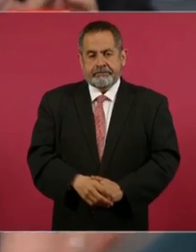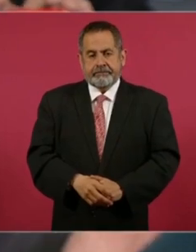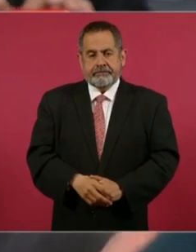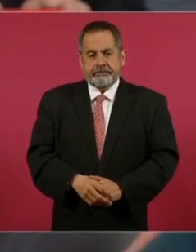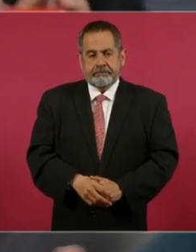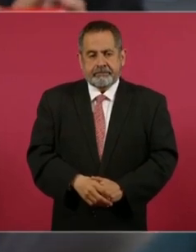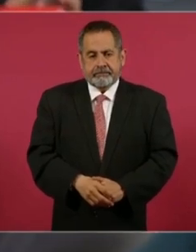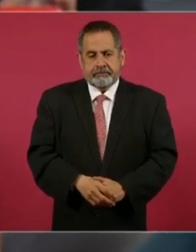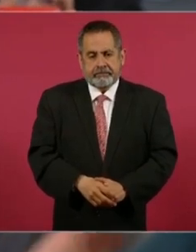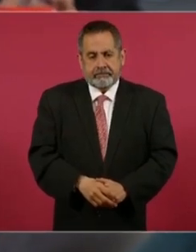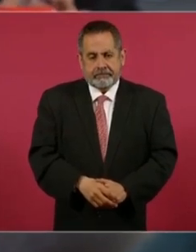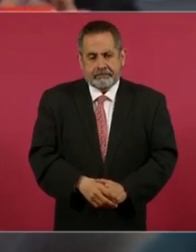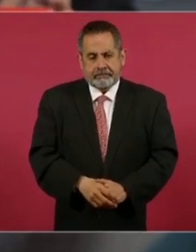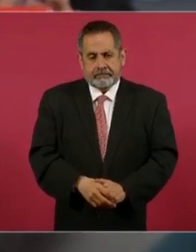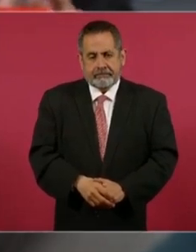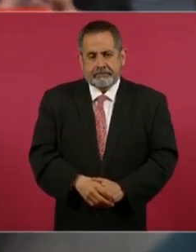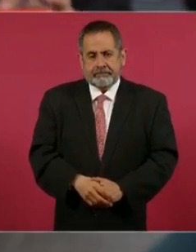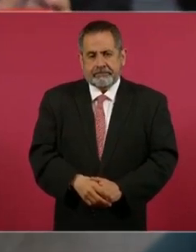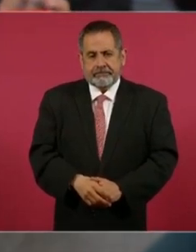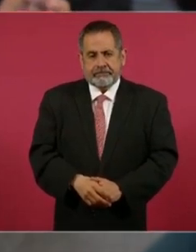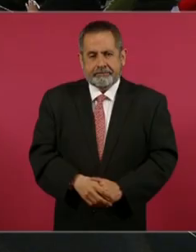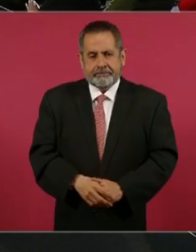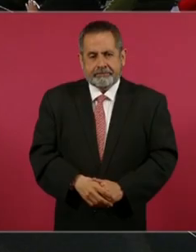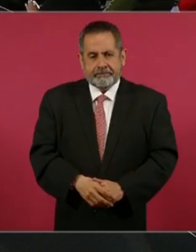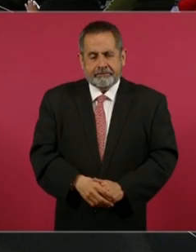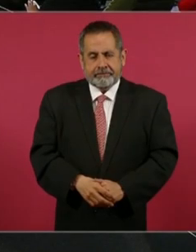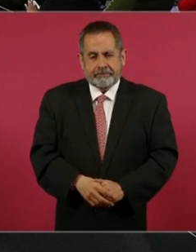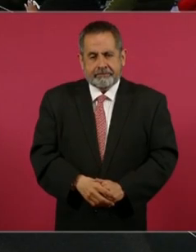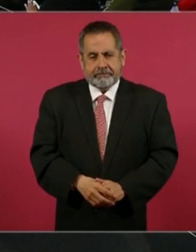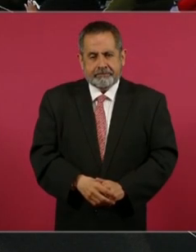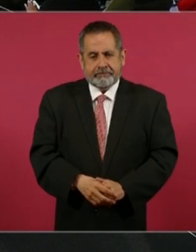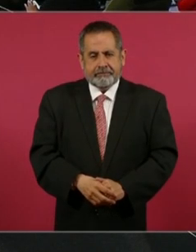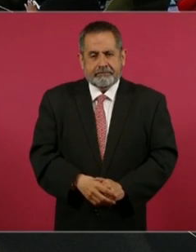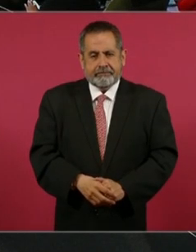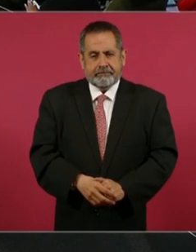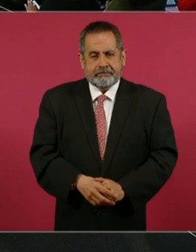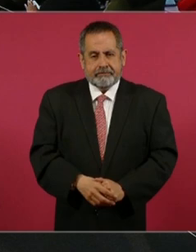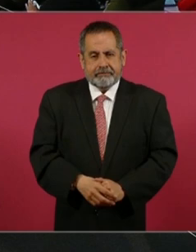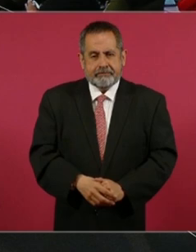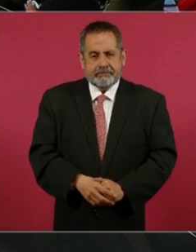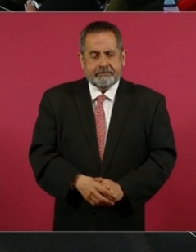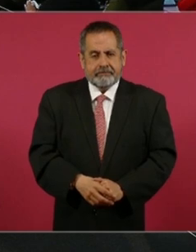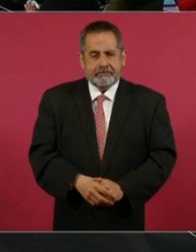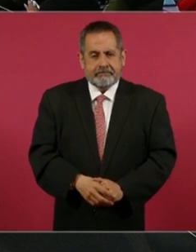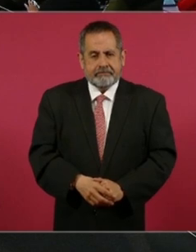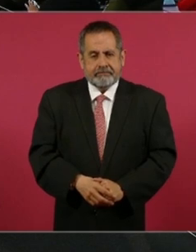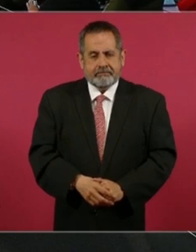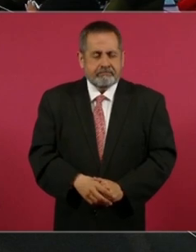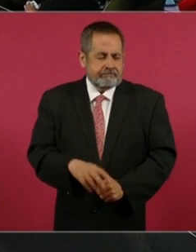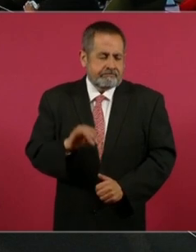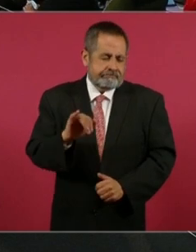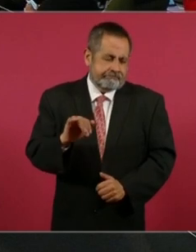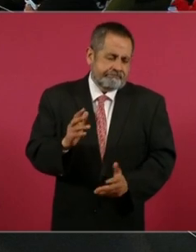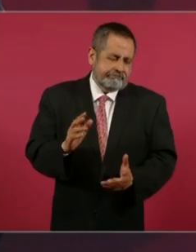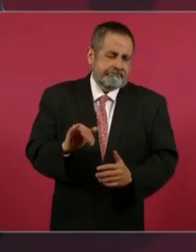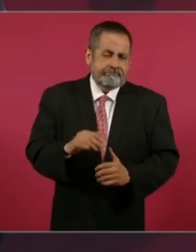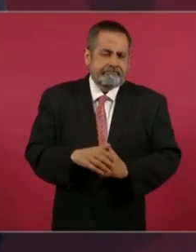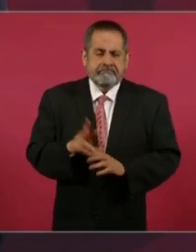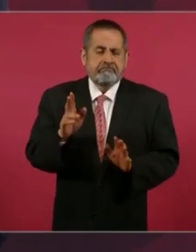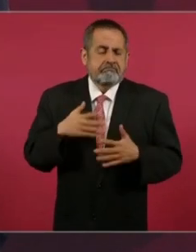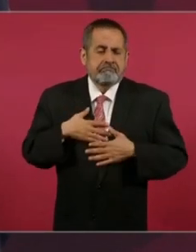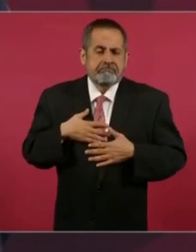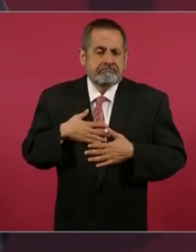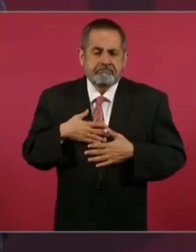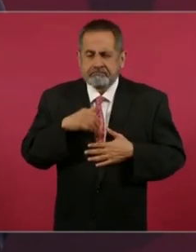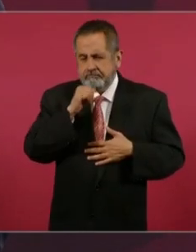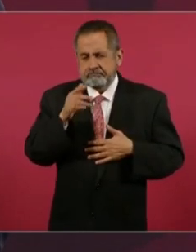que no sé, esta carrera armamentista, ¿no? No se apoye. Sí, sí. Sí, pero